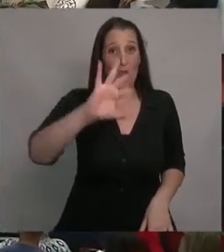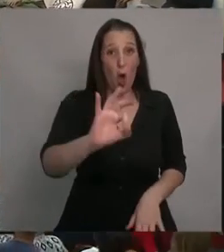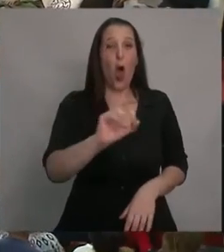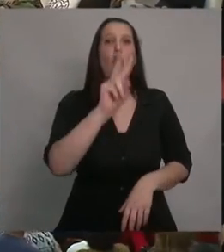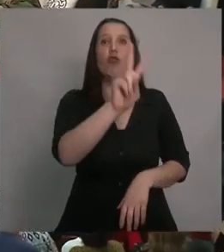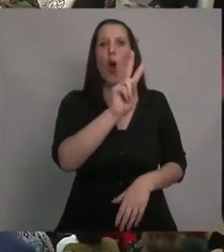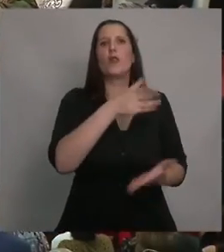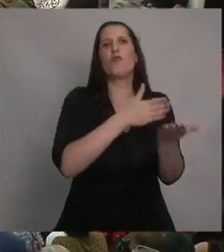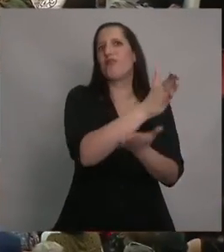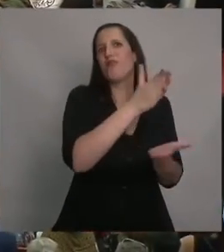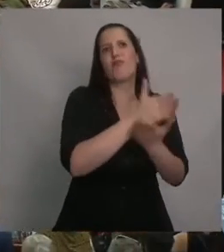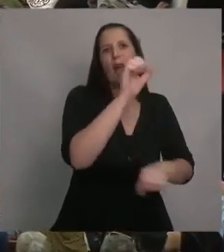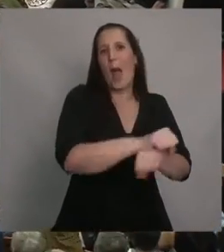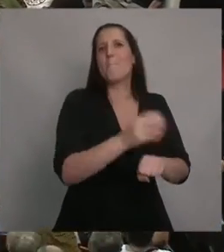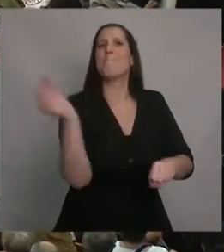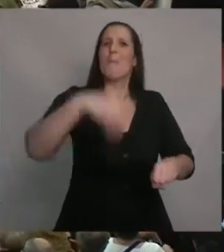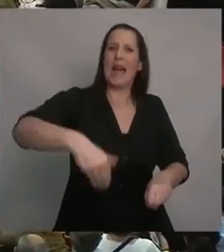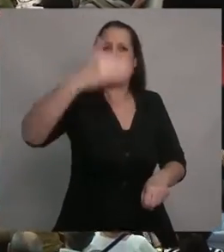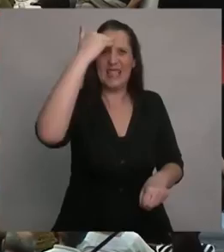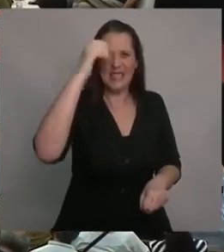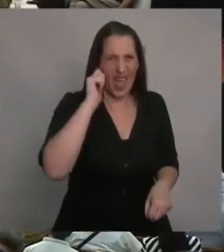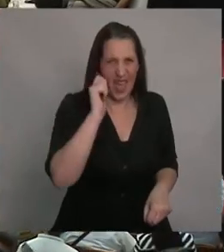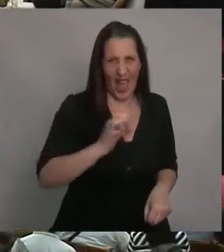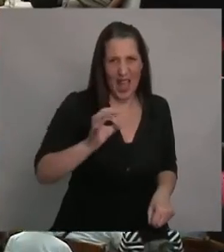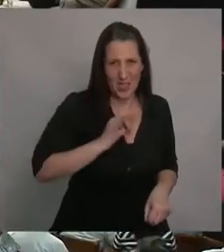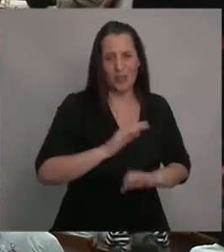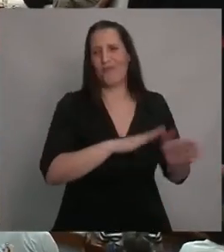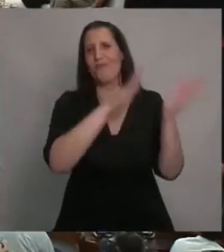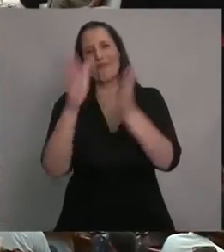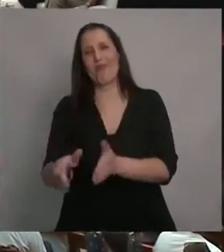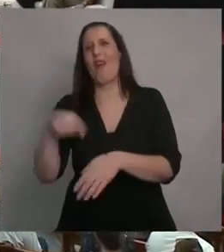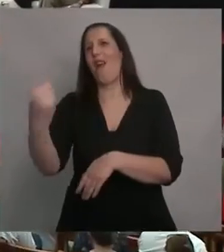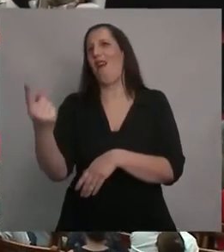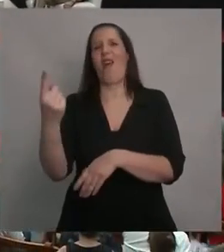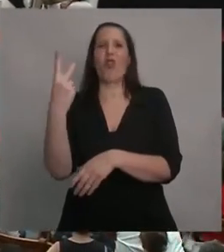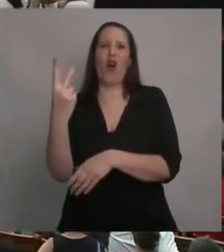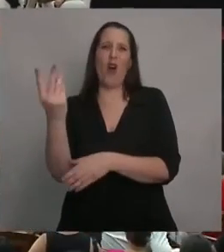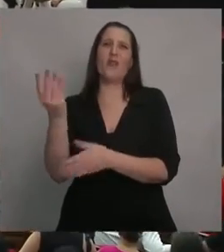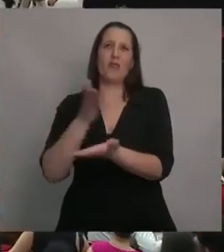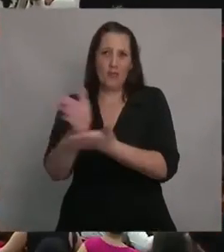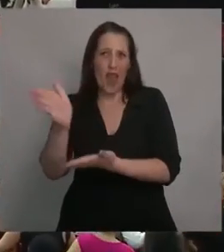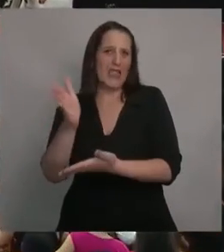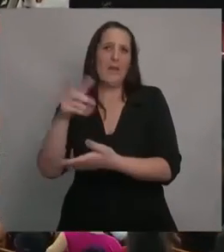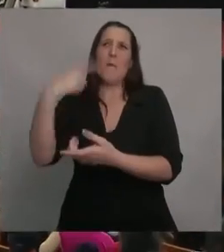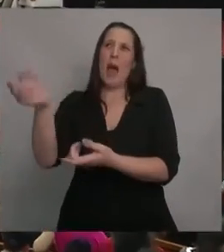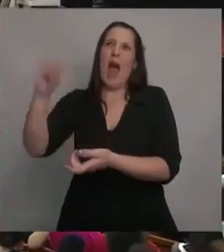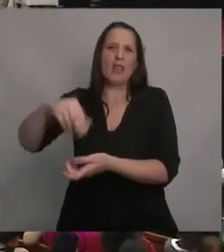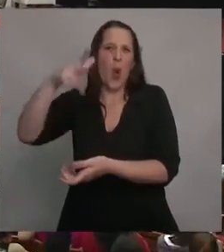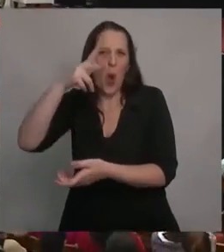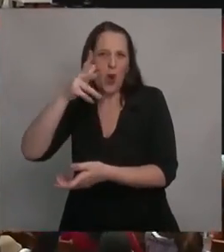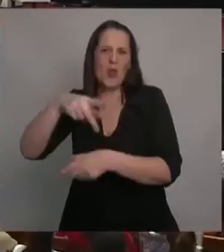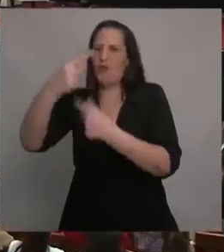años, Tony, 1 cadena perpetua más 18, más 15, el René, 15, y Fernando,